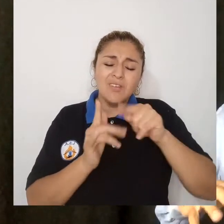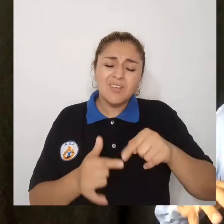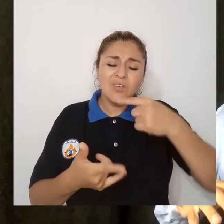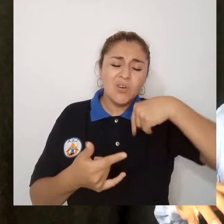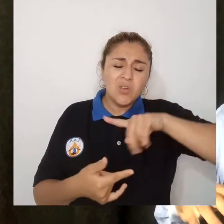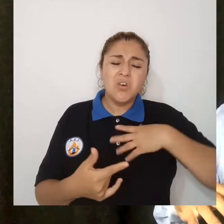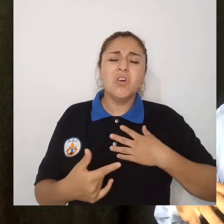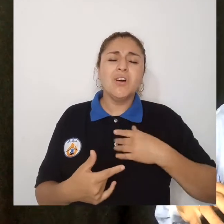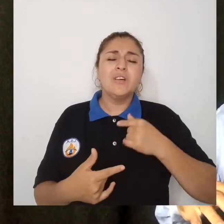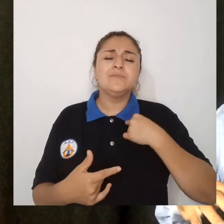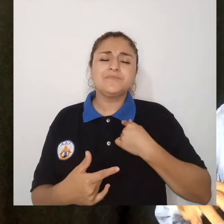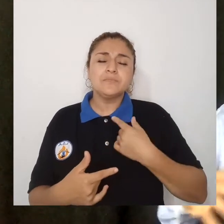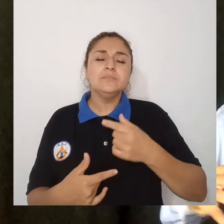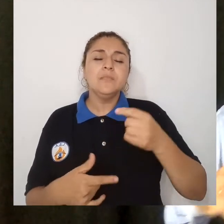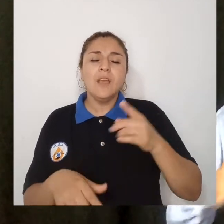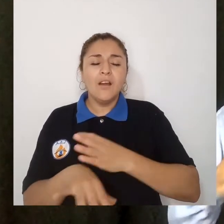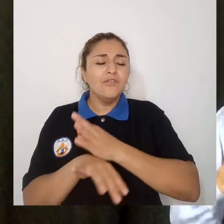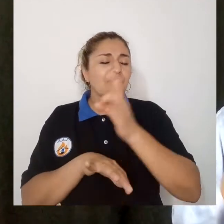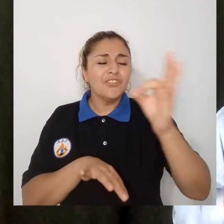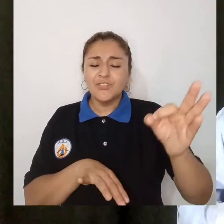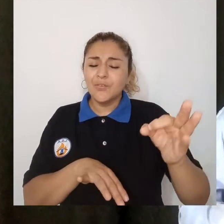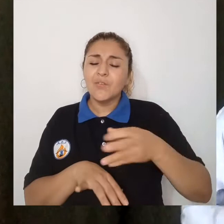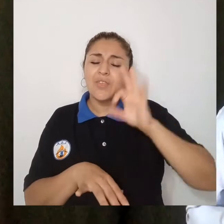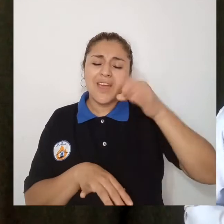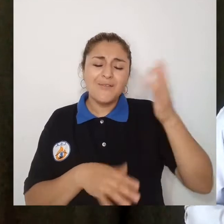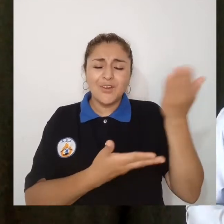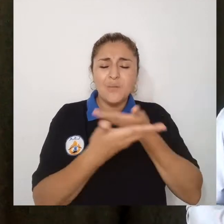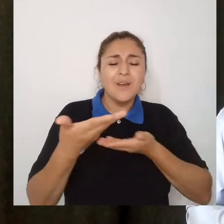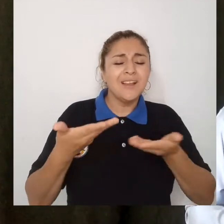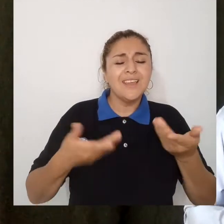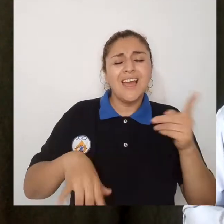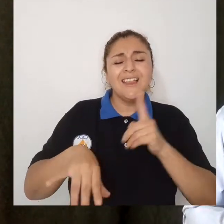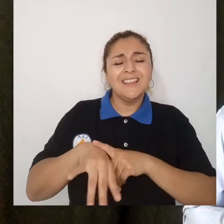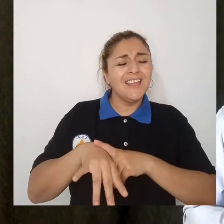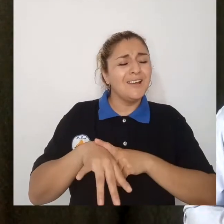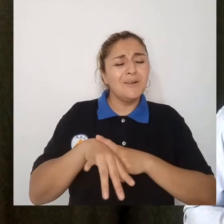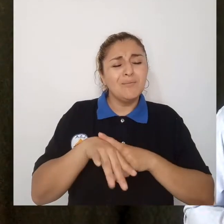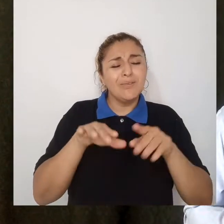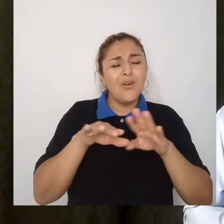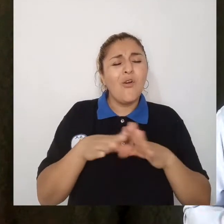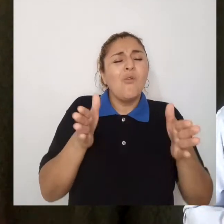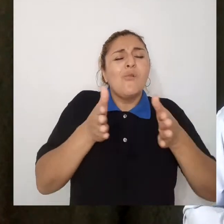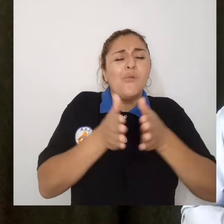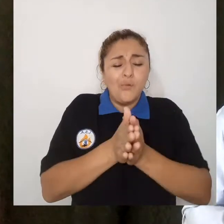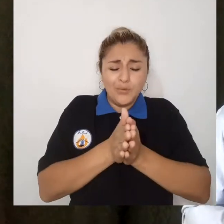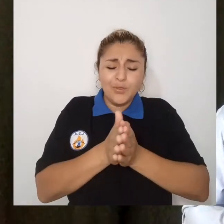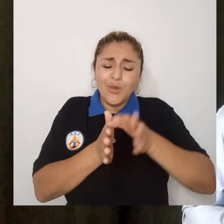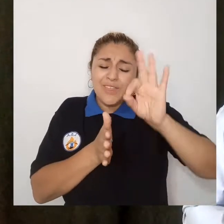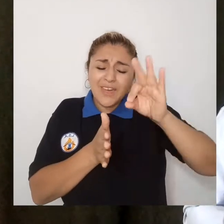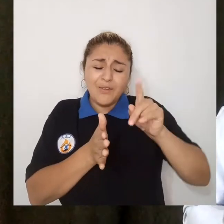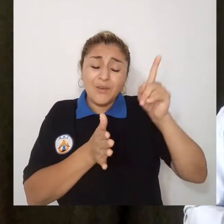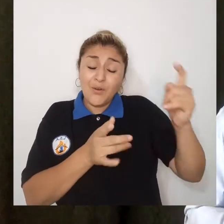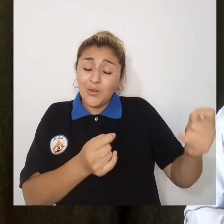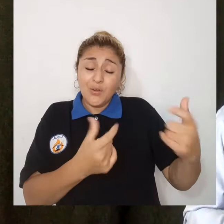eternamente vamos a apreciarlo hoy ese adelanto hermoso de lo que tú tendrás para una